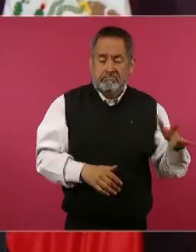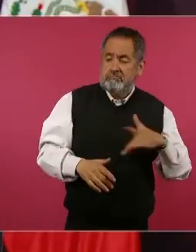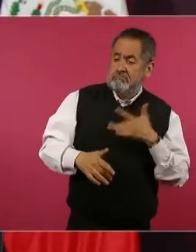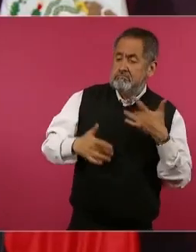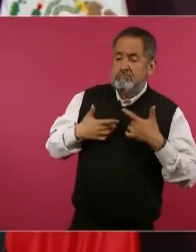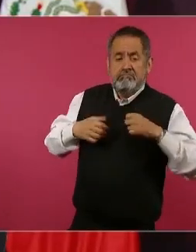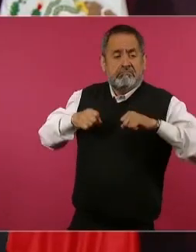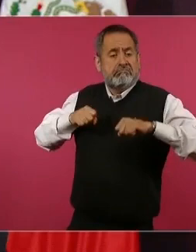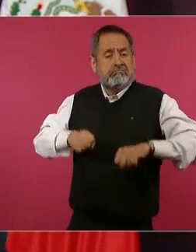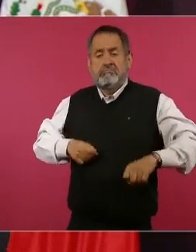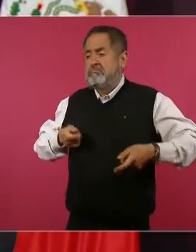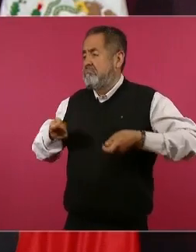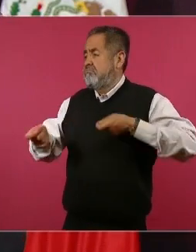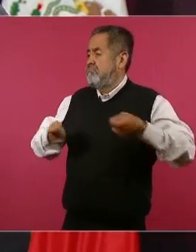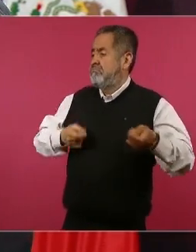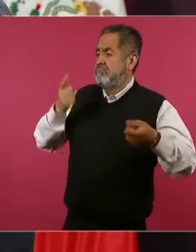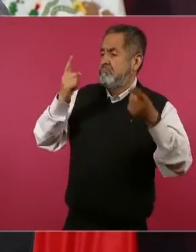sentir